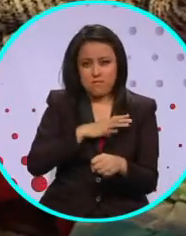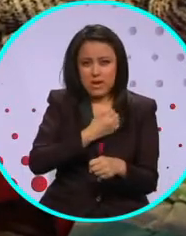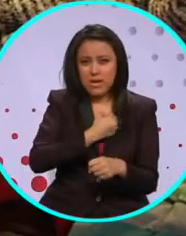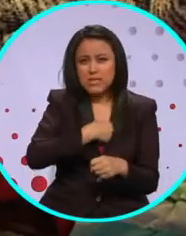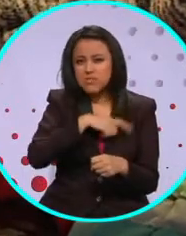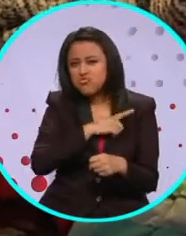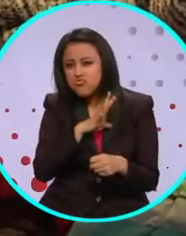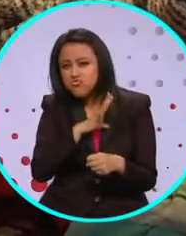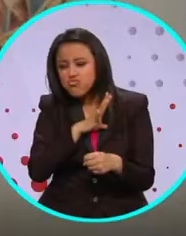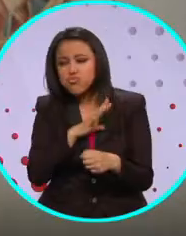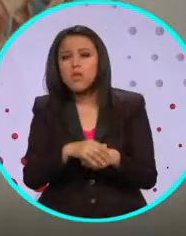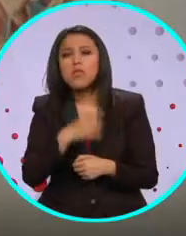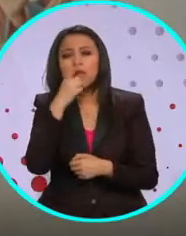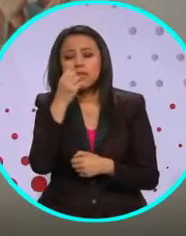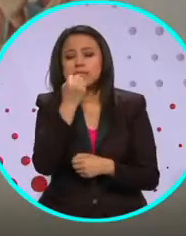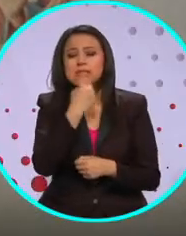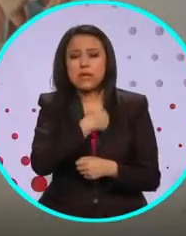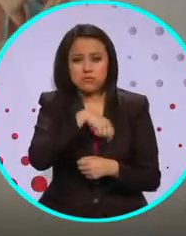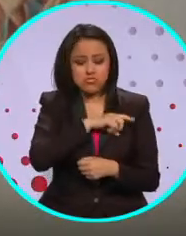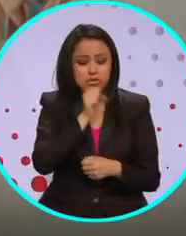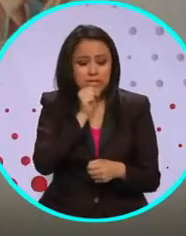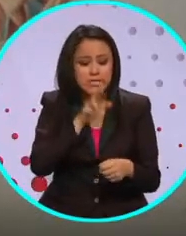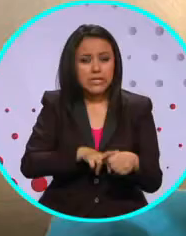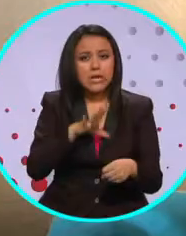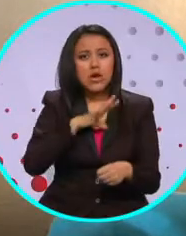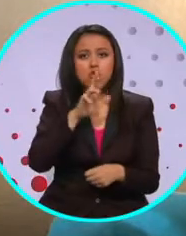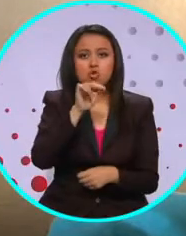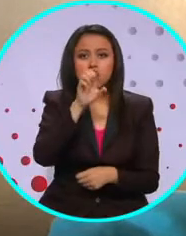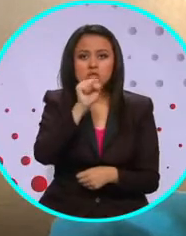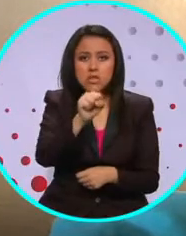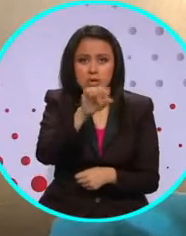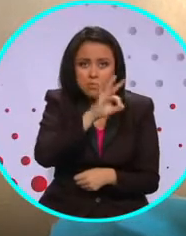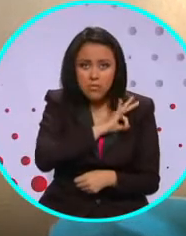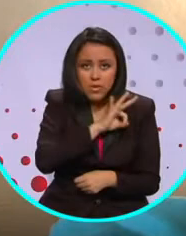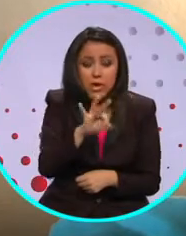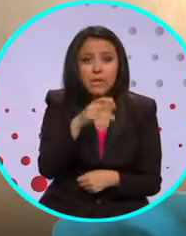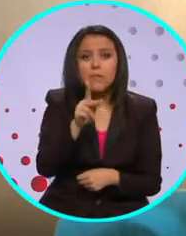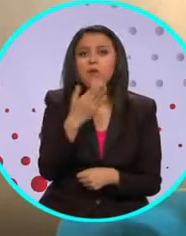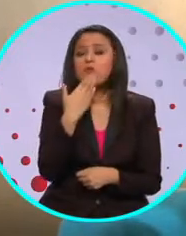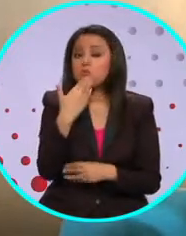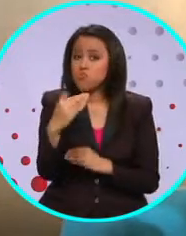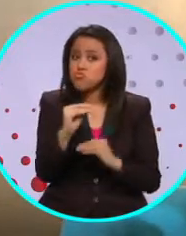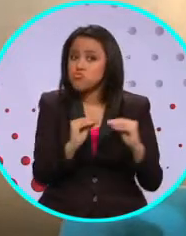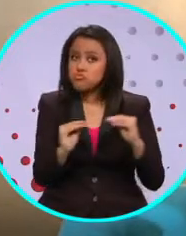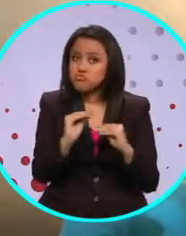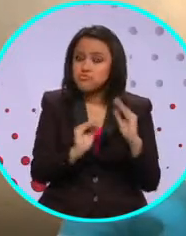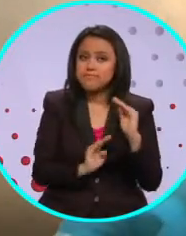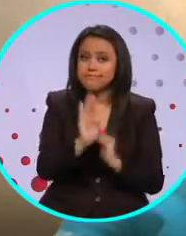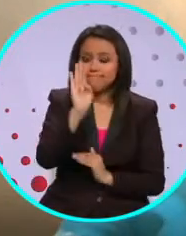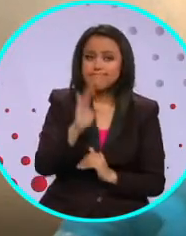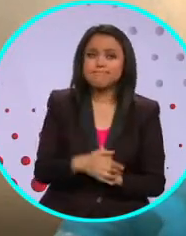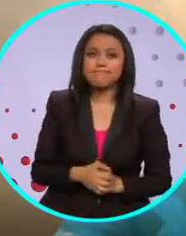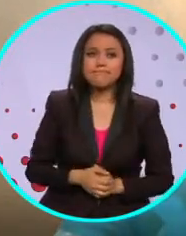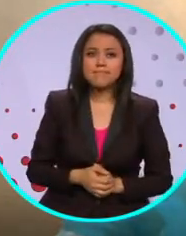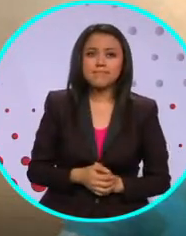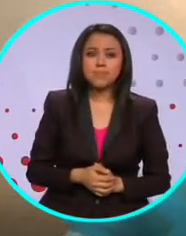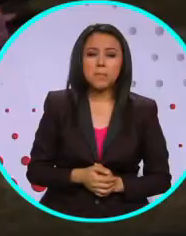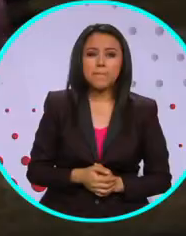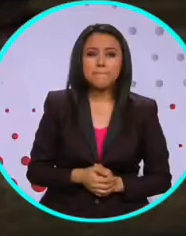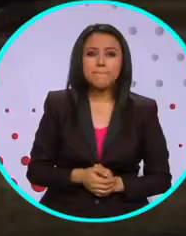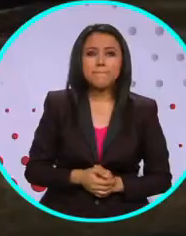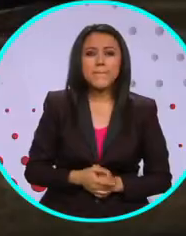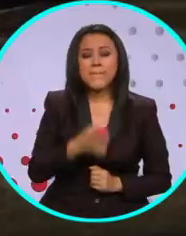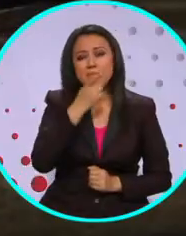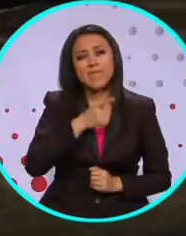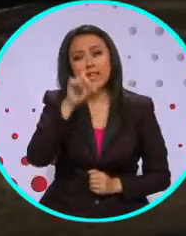datos de la Secretaría de Salud. Sin embargo, doña Rosa ha presentado un gran progreso. Nos dijeron que al 100%